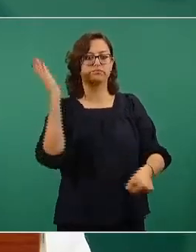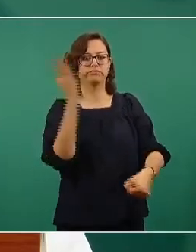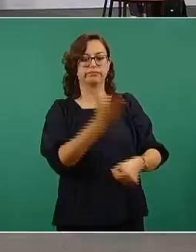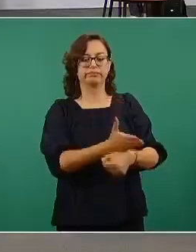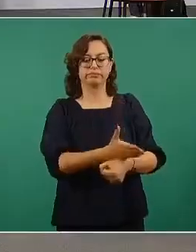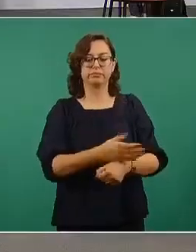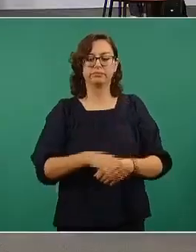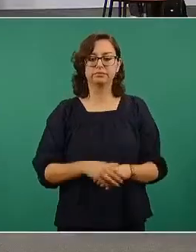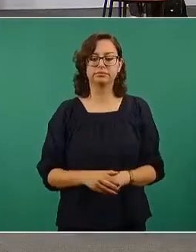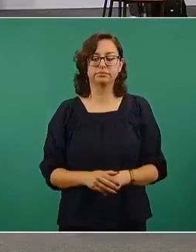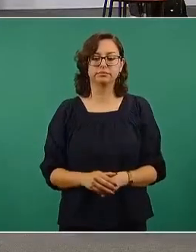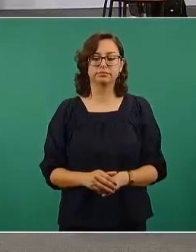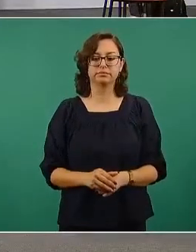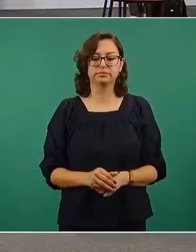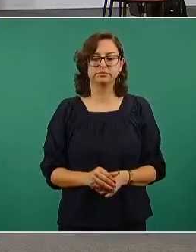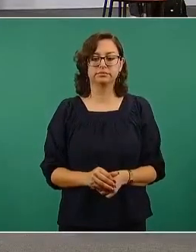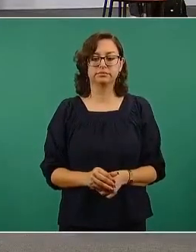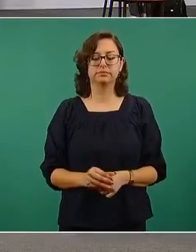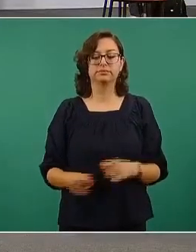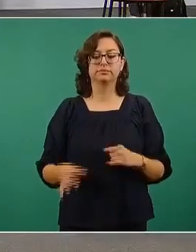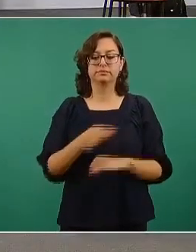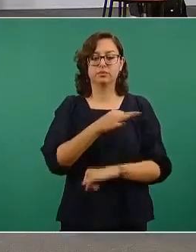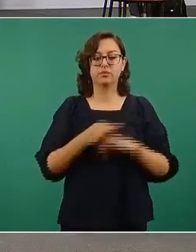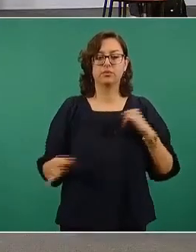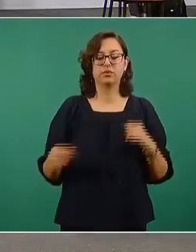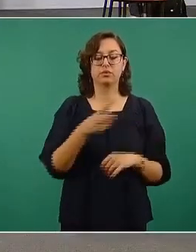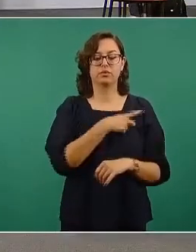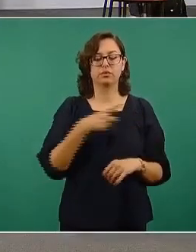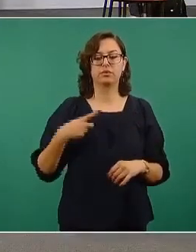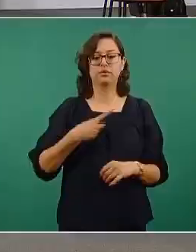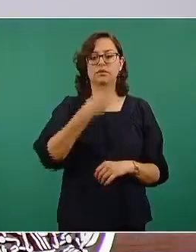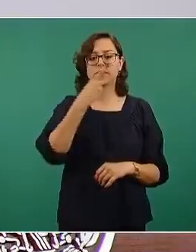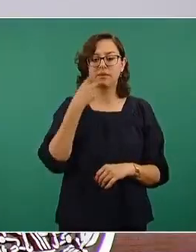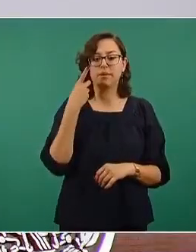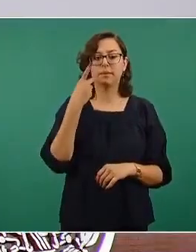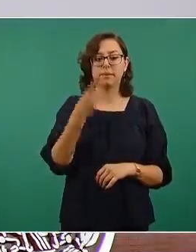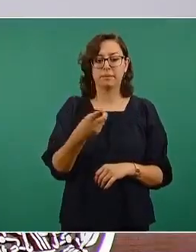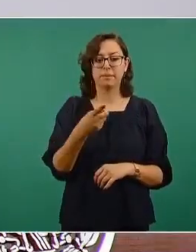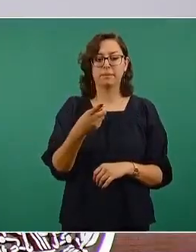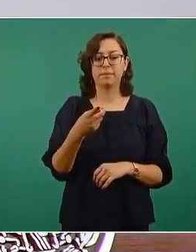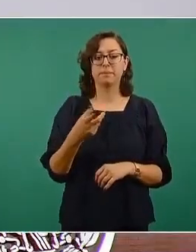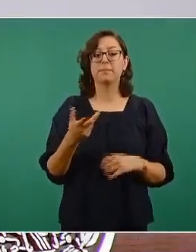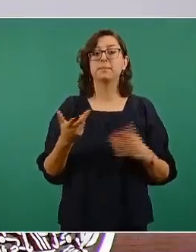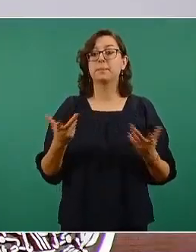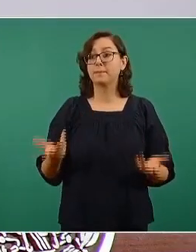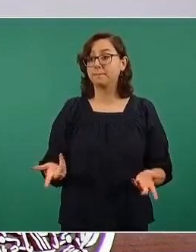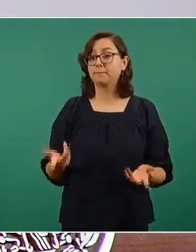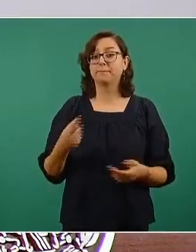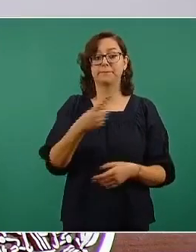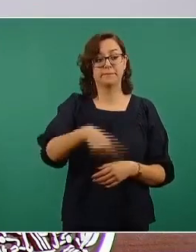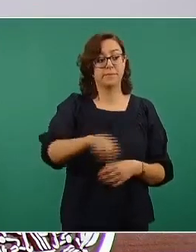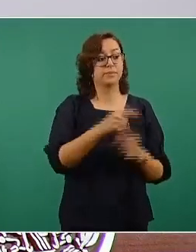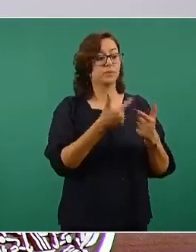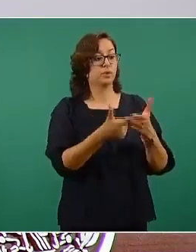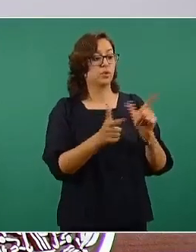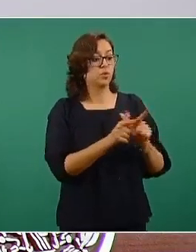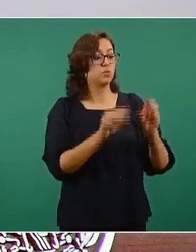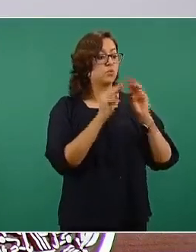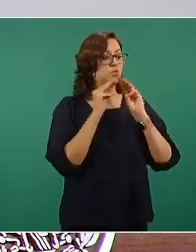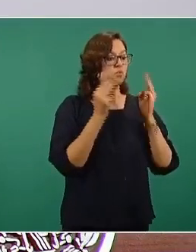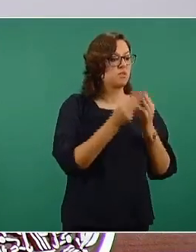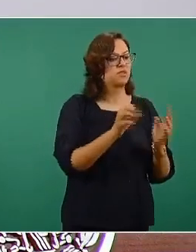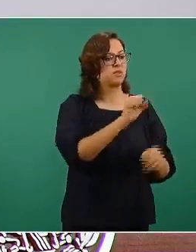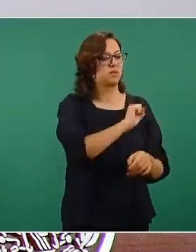responsables. Decir finalmente que así como la delincuencia organizada y la delincuencia de cuello